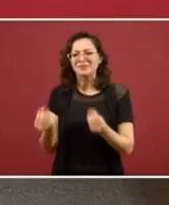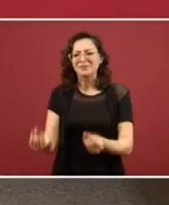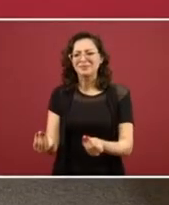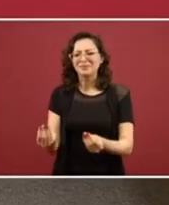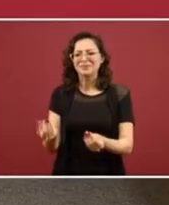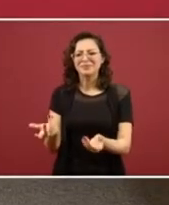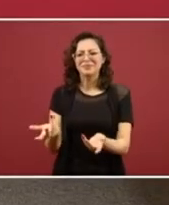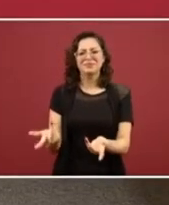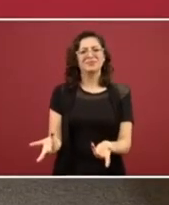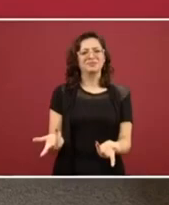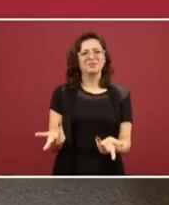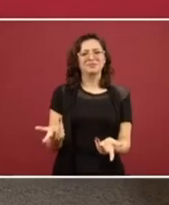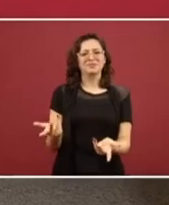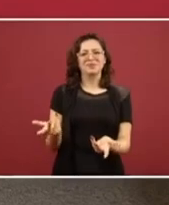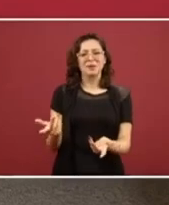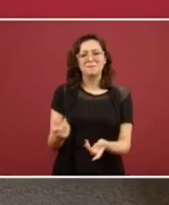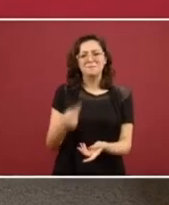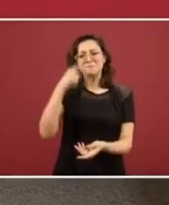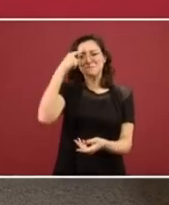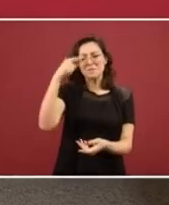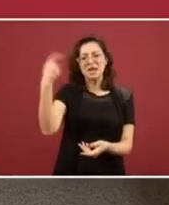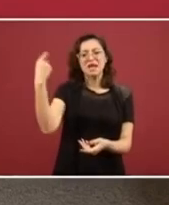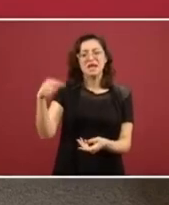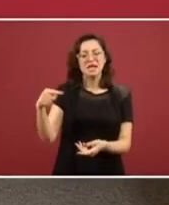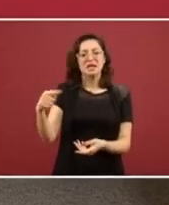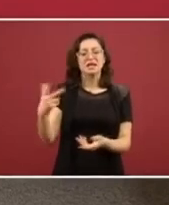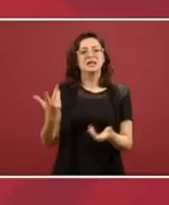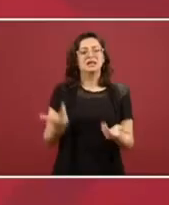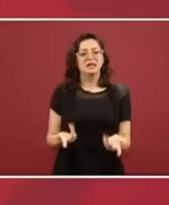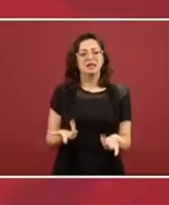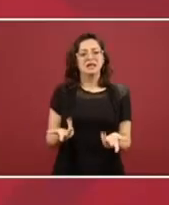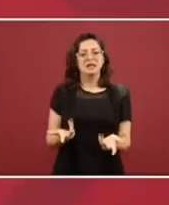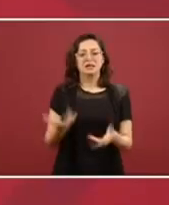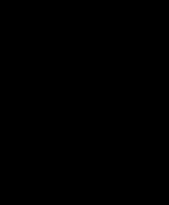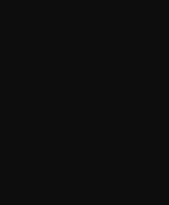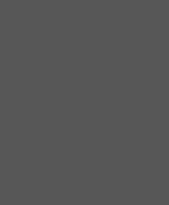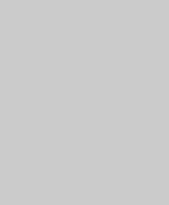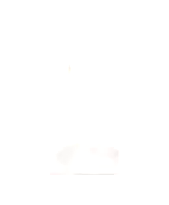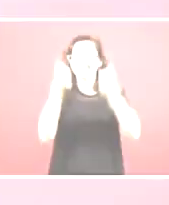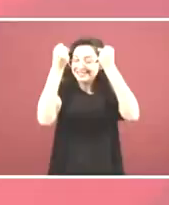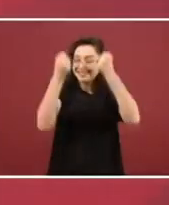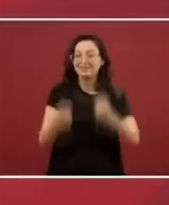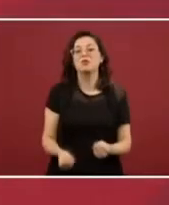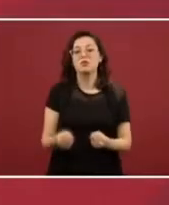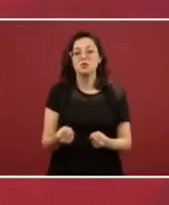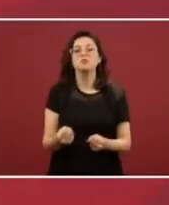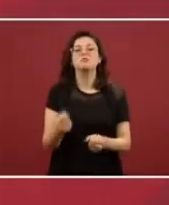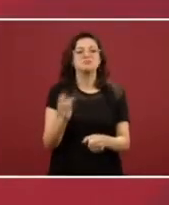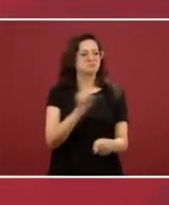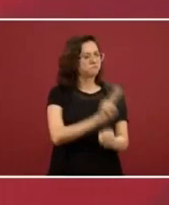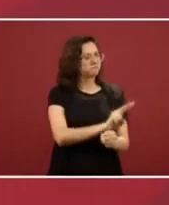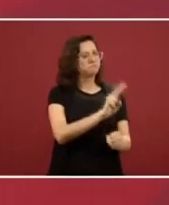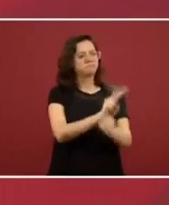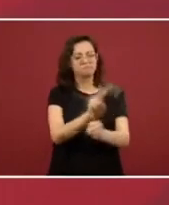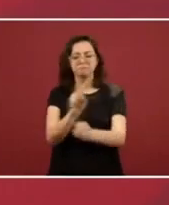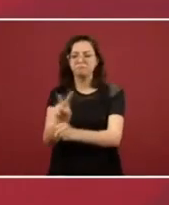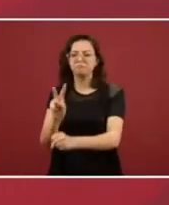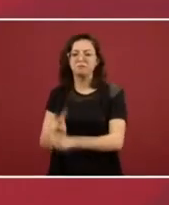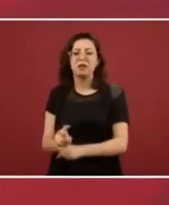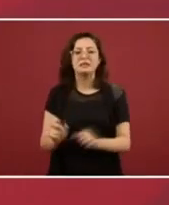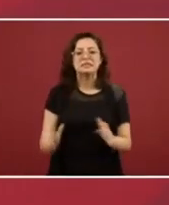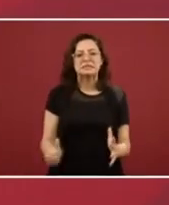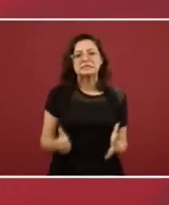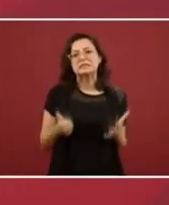alteración de información. Que sí estamos monitoreando por seis